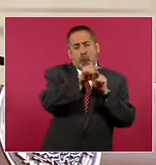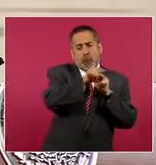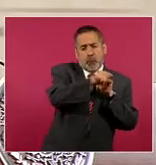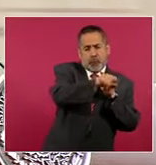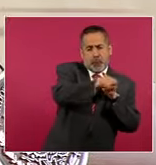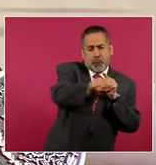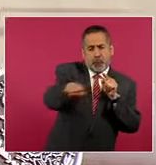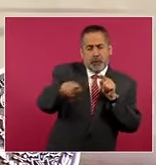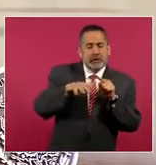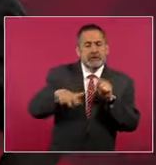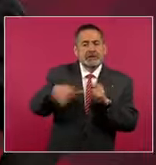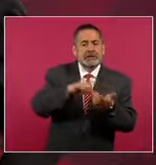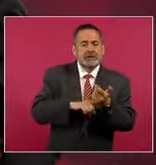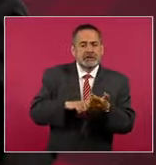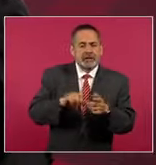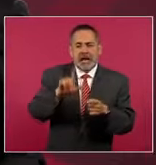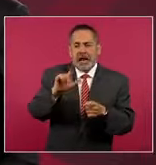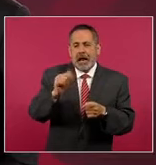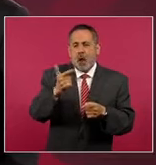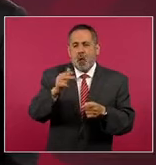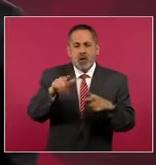sobre la laguna,